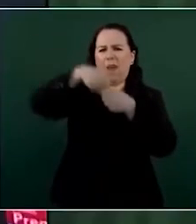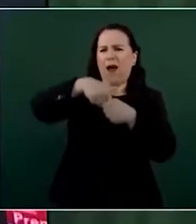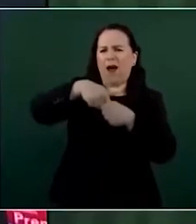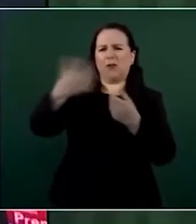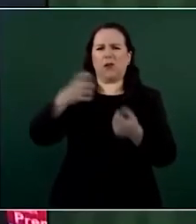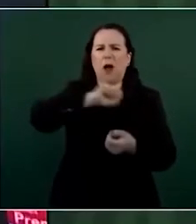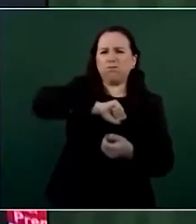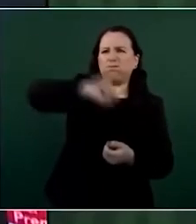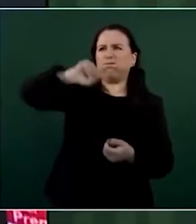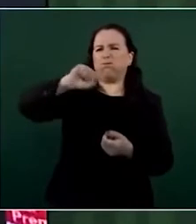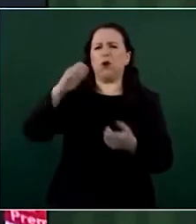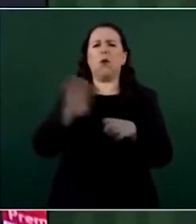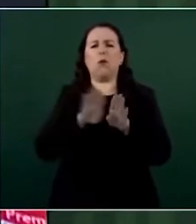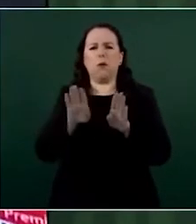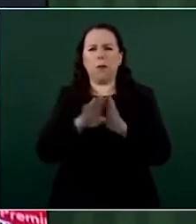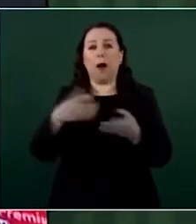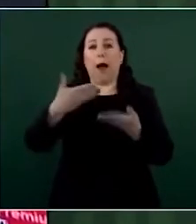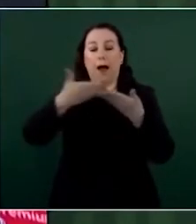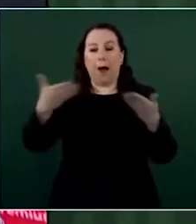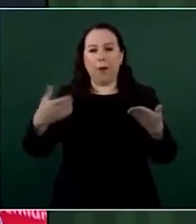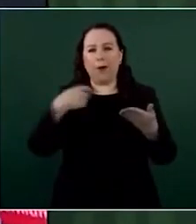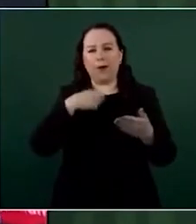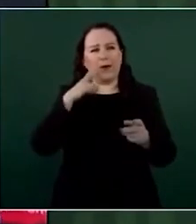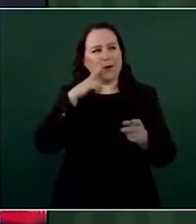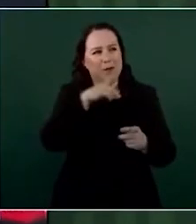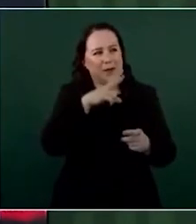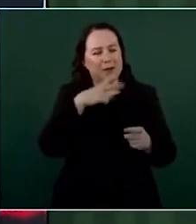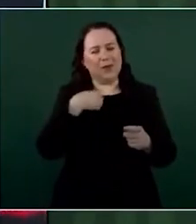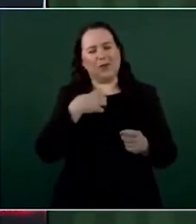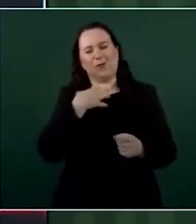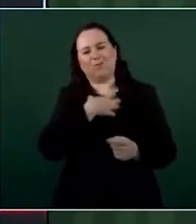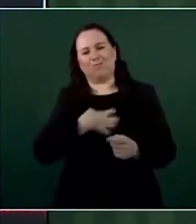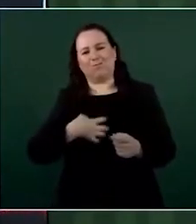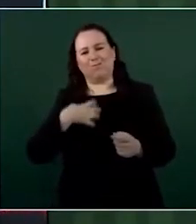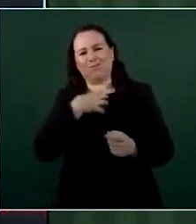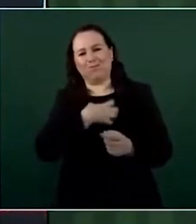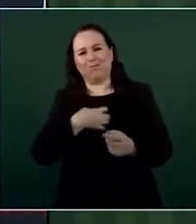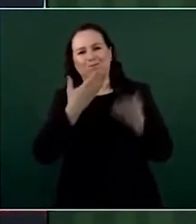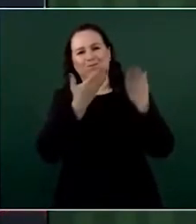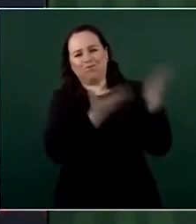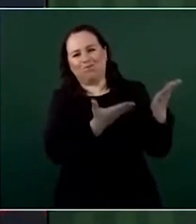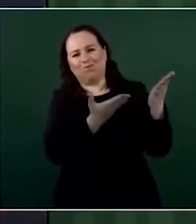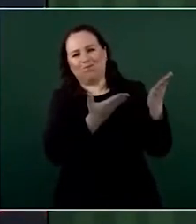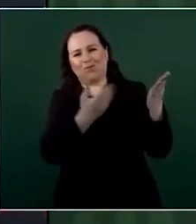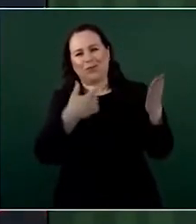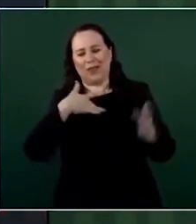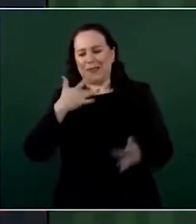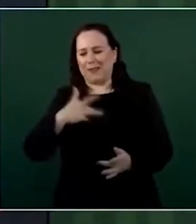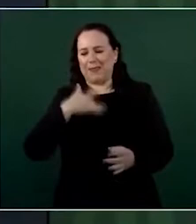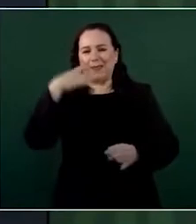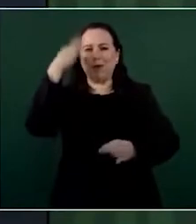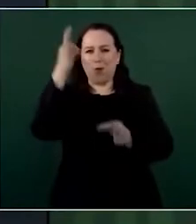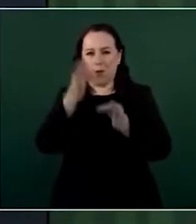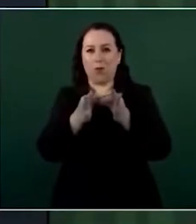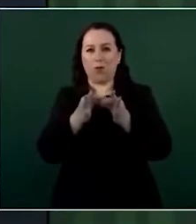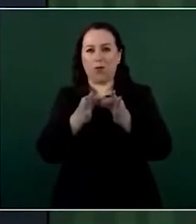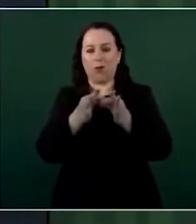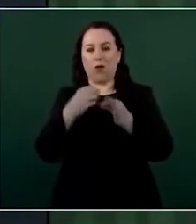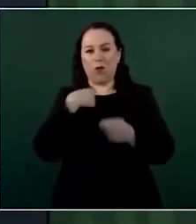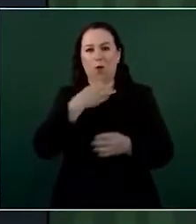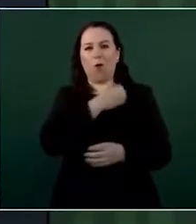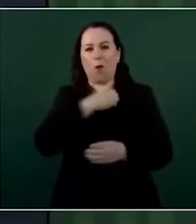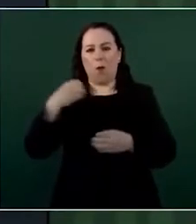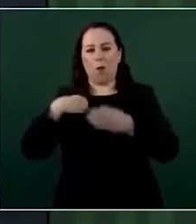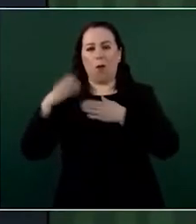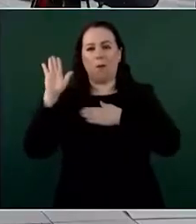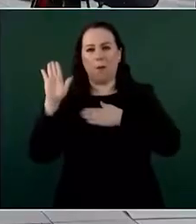en el gobierno, me da mucho gusto poder decir que hemos cumplido con el compromiso de no aumentar el